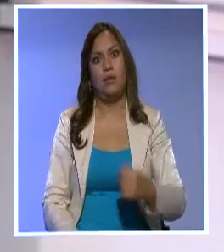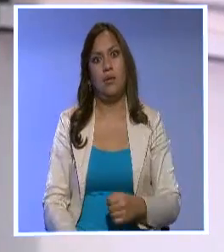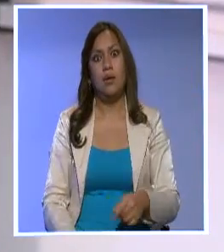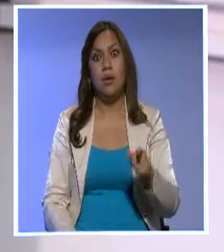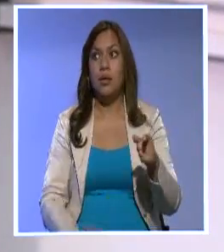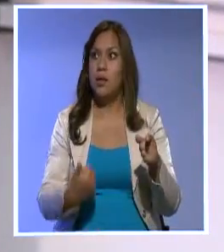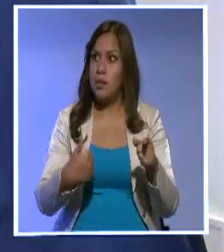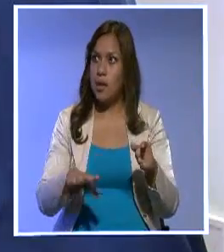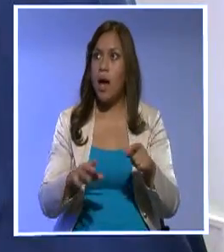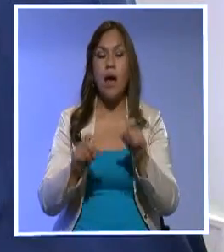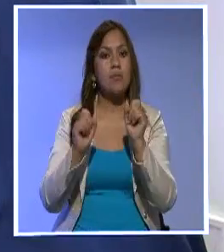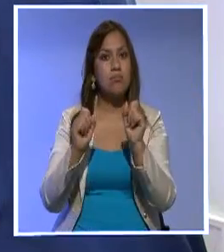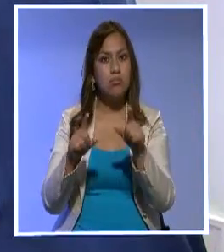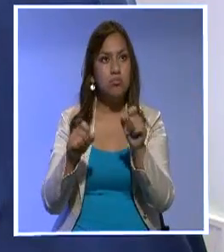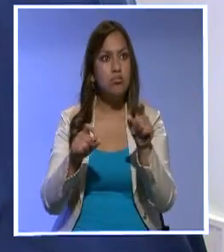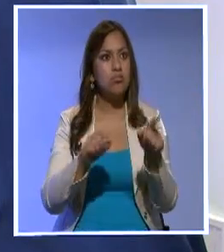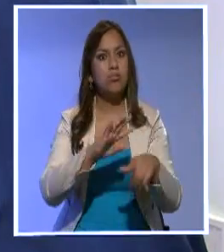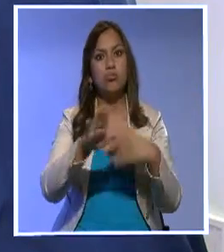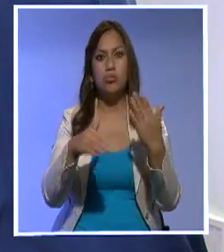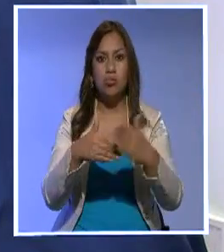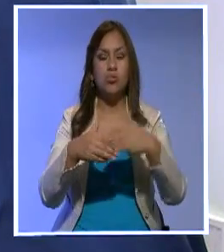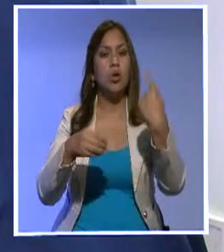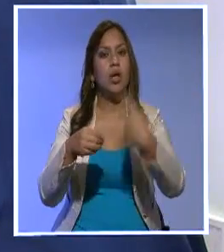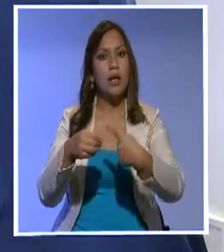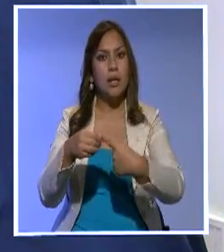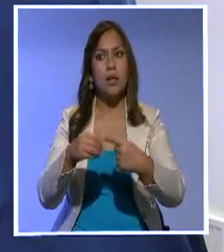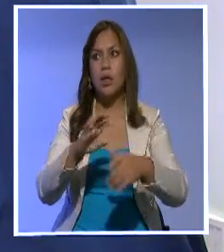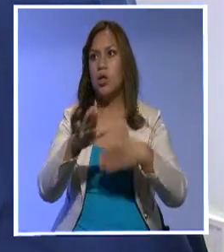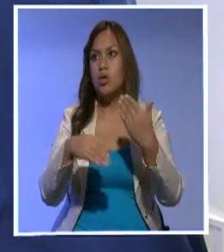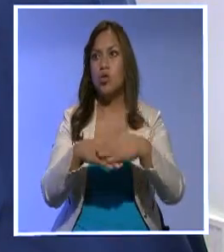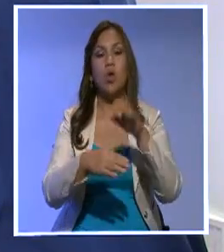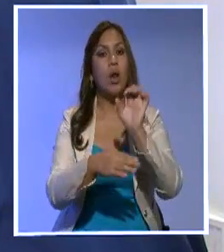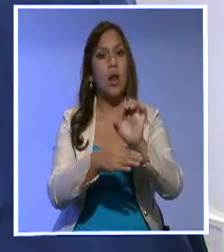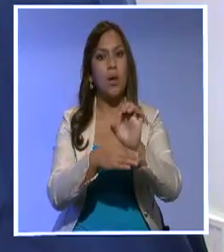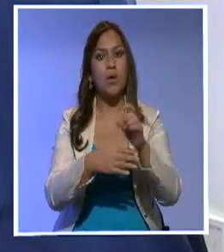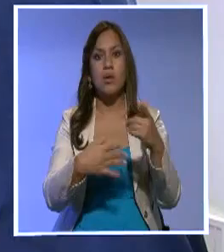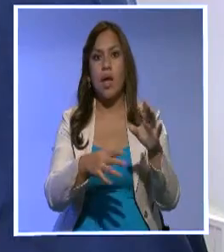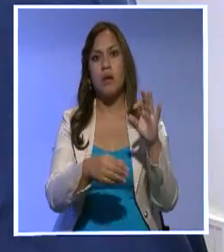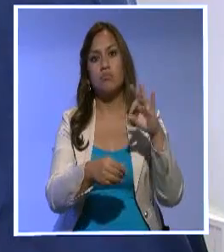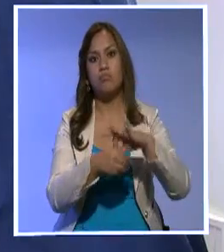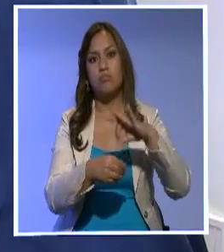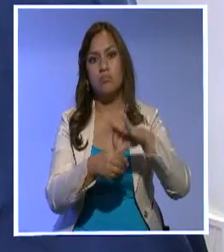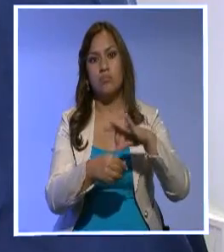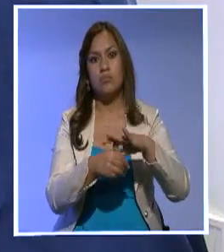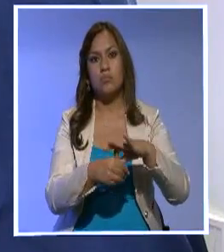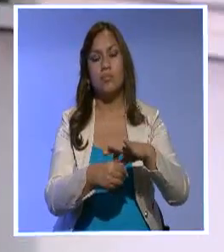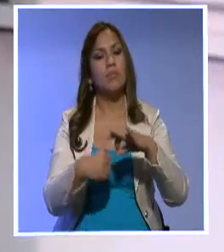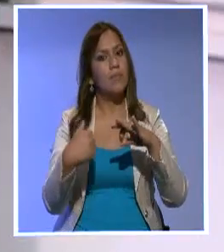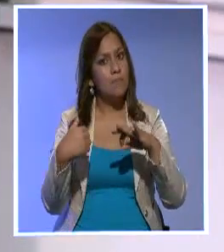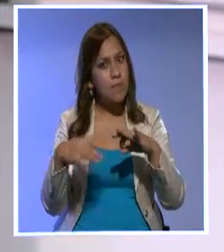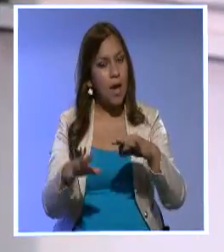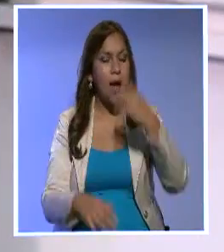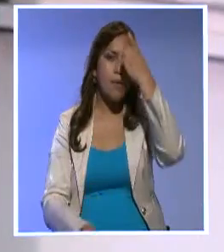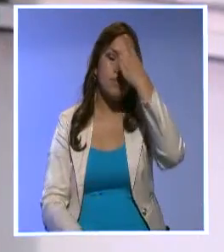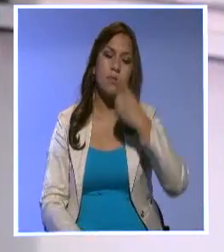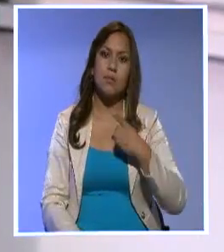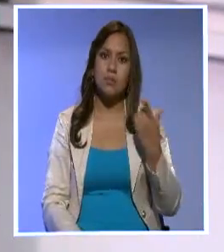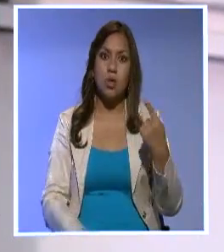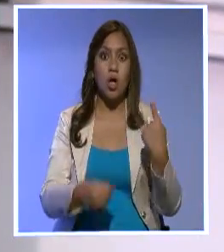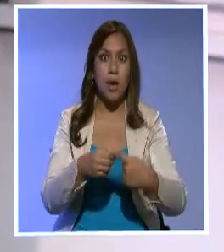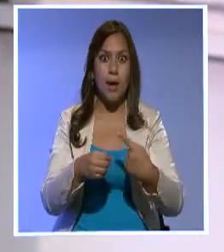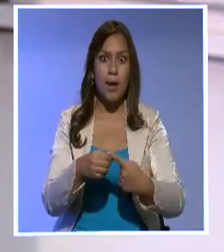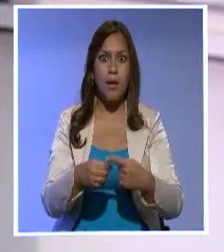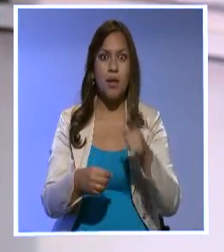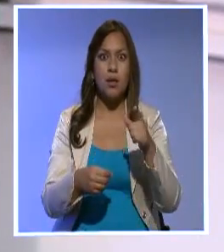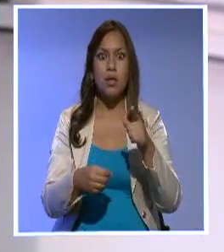nuestra consulta popular todo el pueblo quiteño y el pueblo ecuatoriano fue a las urnas en las urnas decidió que quitó es